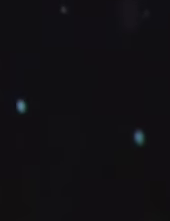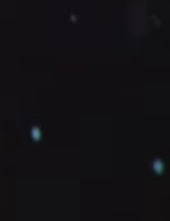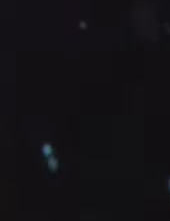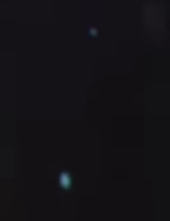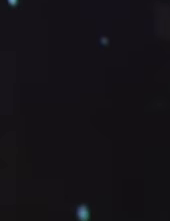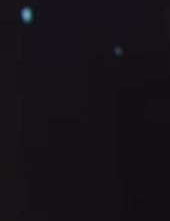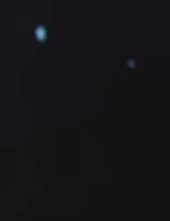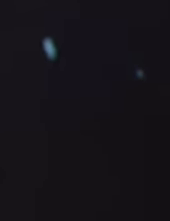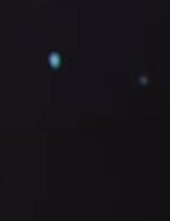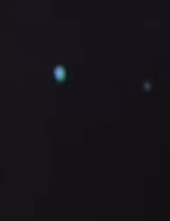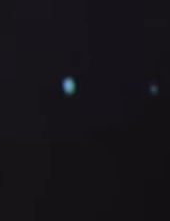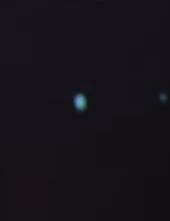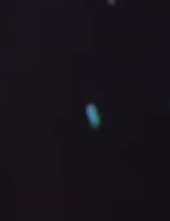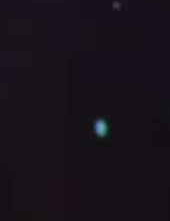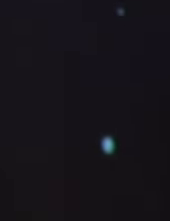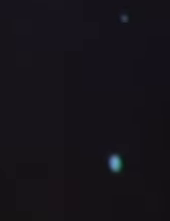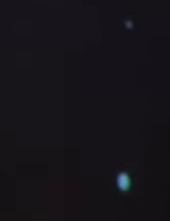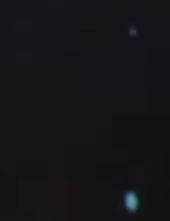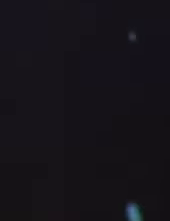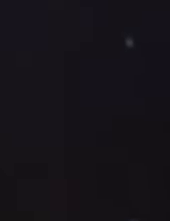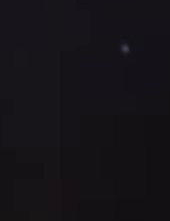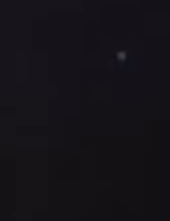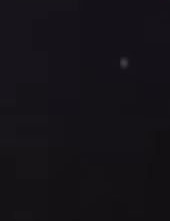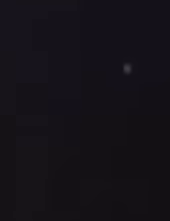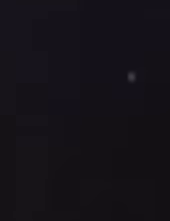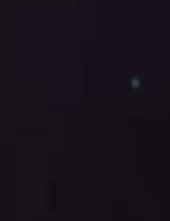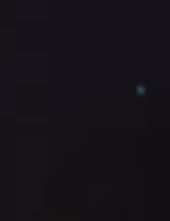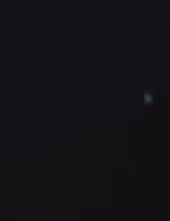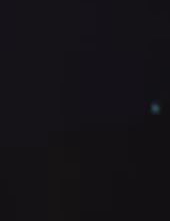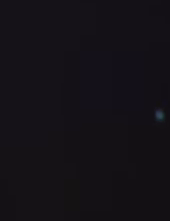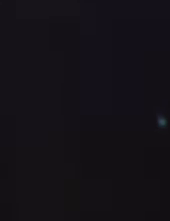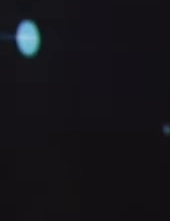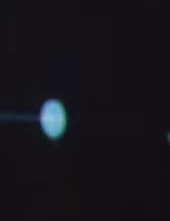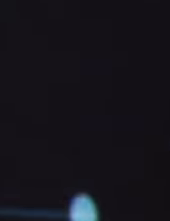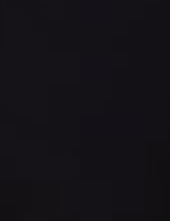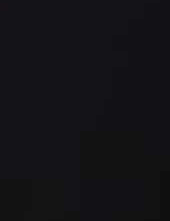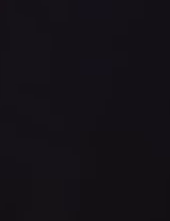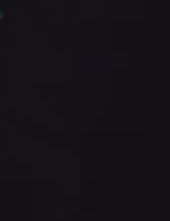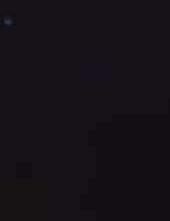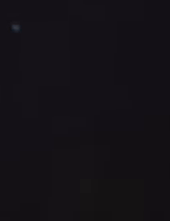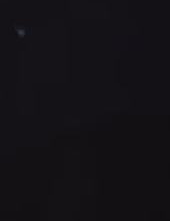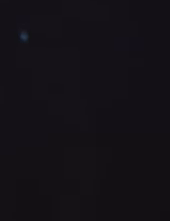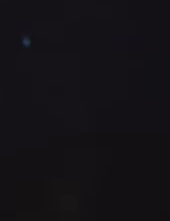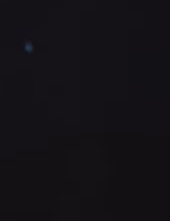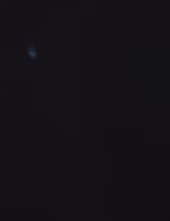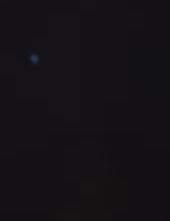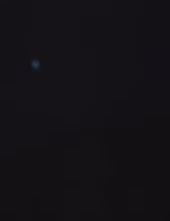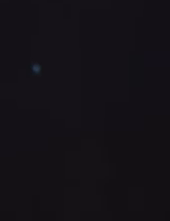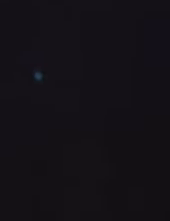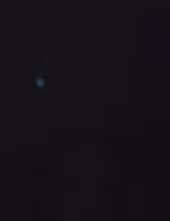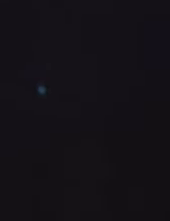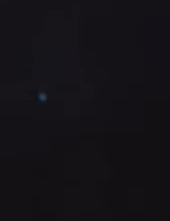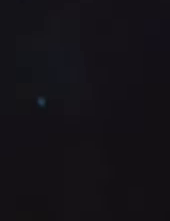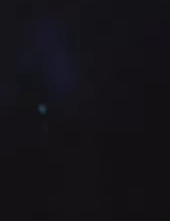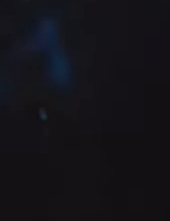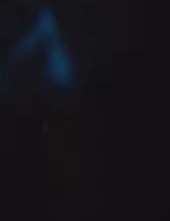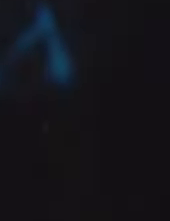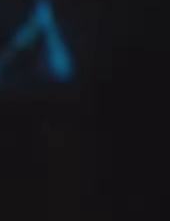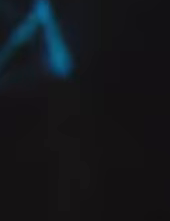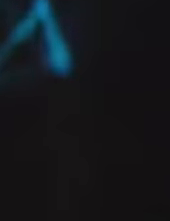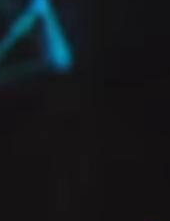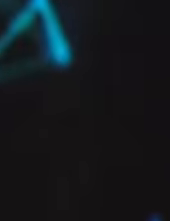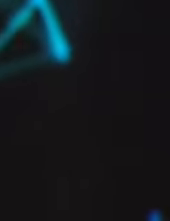2024 Dani recordarles a todos porque acá estamos en el aula de seina pero también nos pueden seguir quienes nos